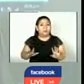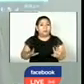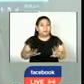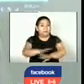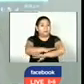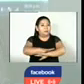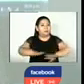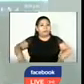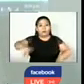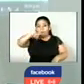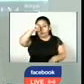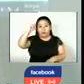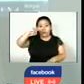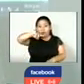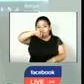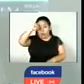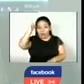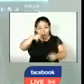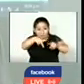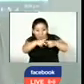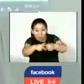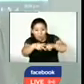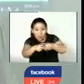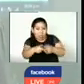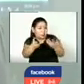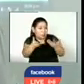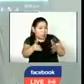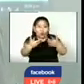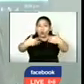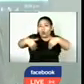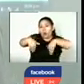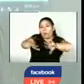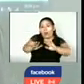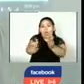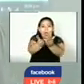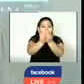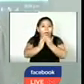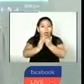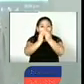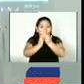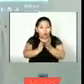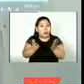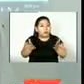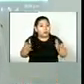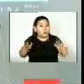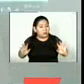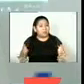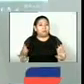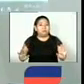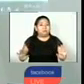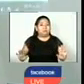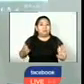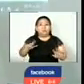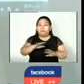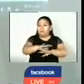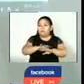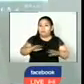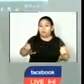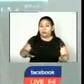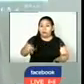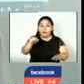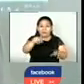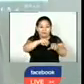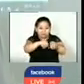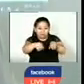finalizado los trabajos de conexiones hidráulicas y hemos concluido los trabajos en la